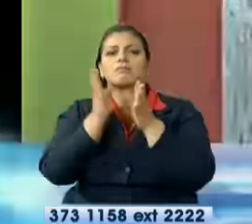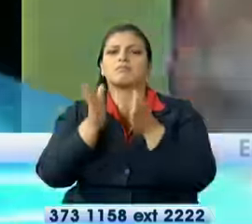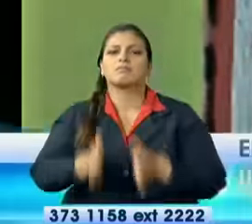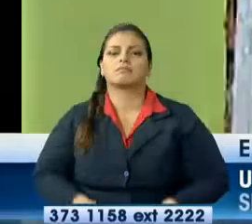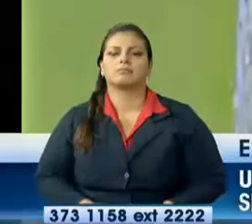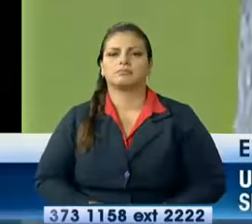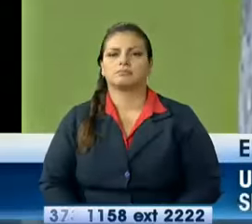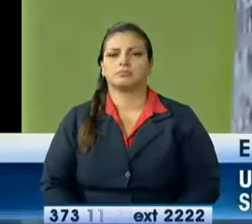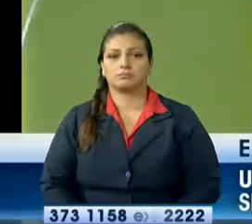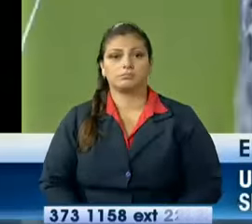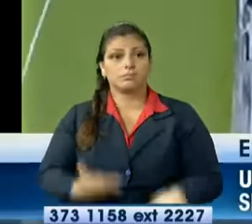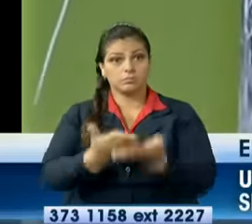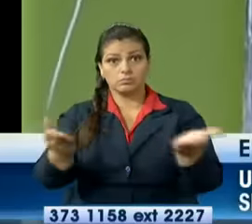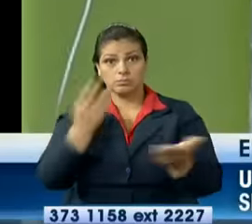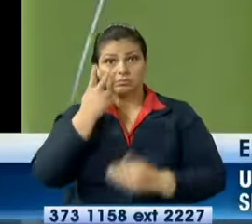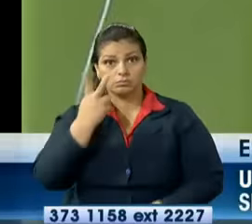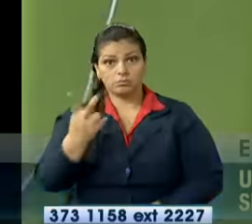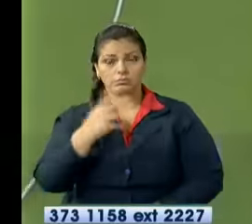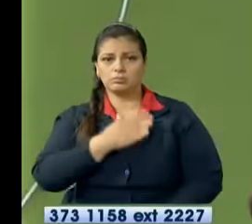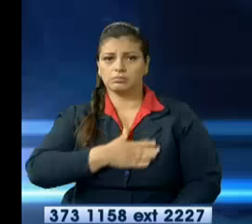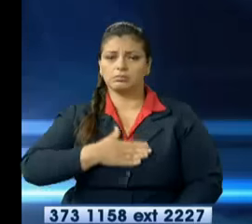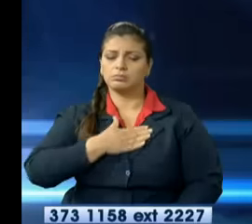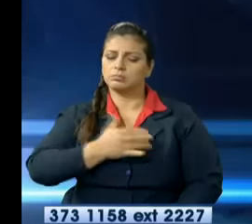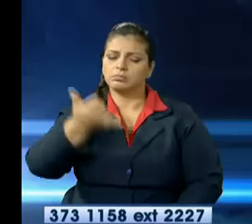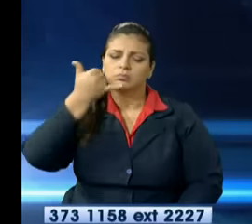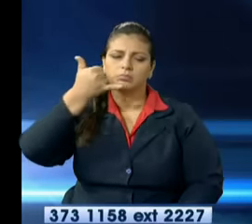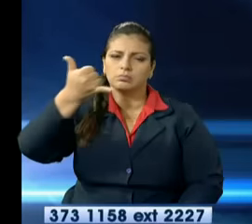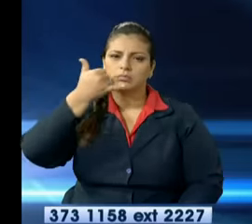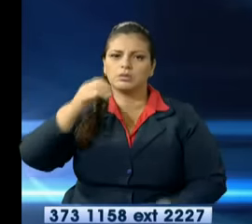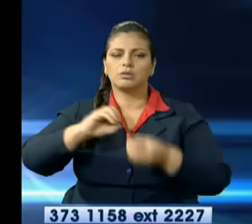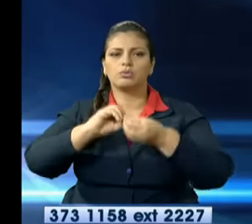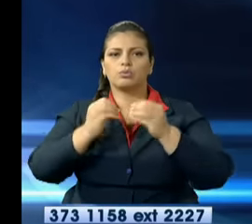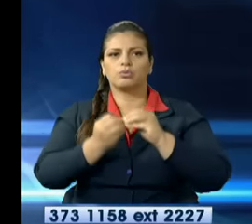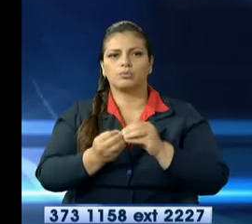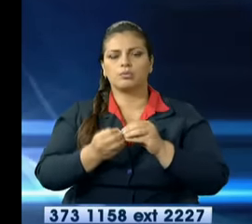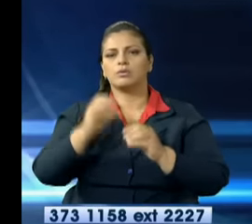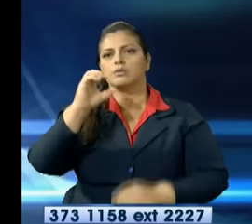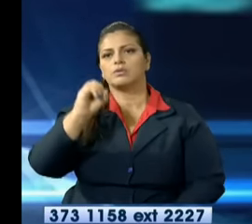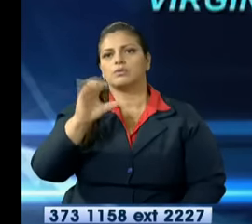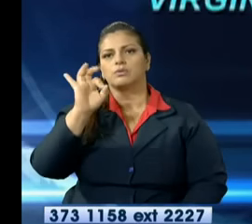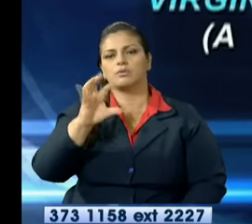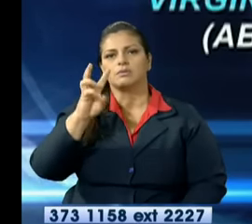alguien tiene información sobre el paradero del menor, favor comunicarse al